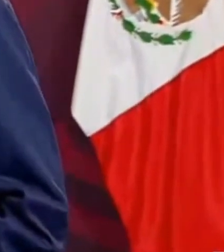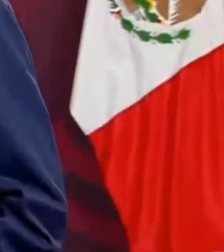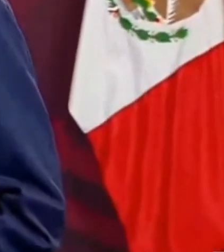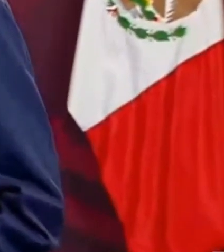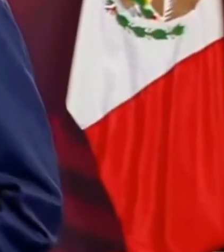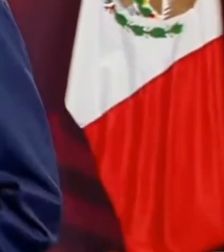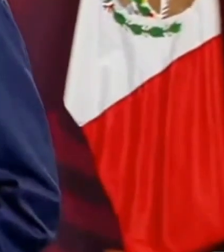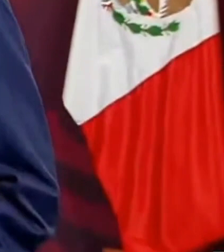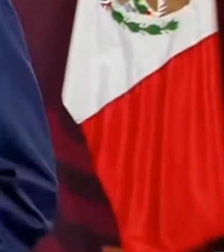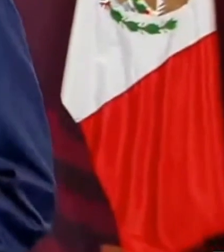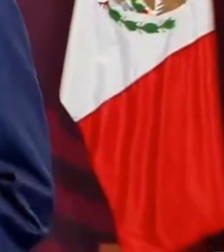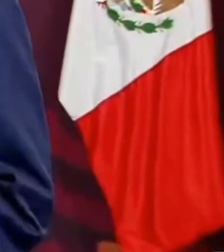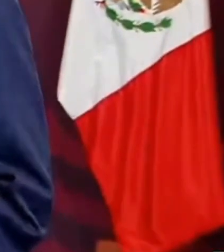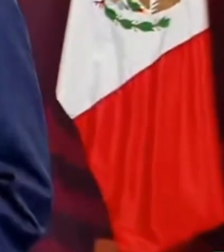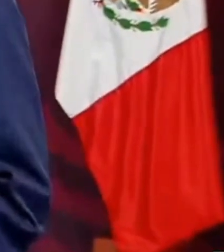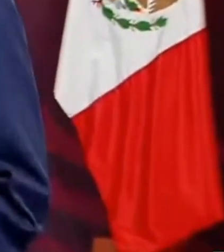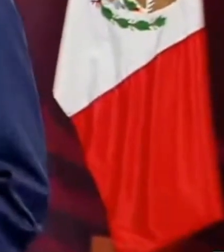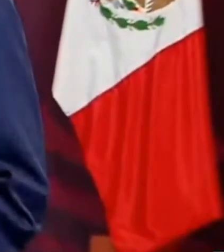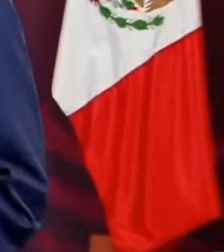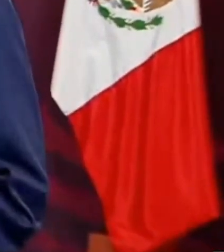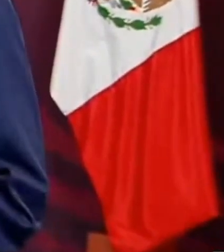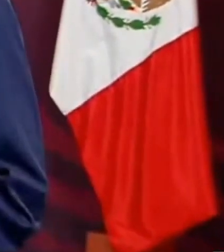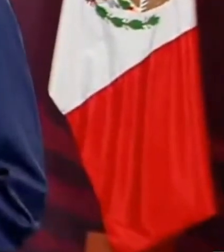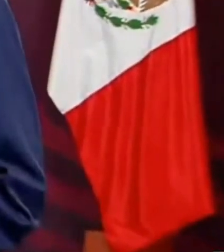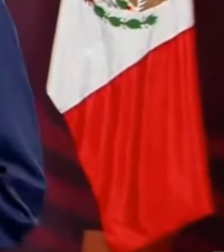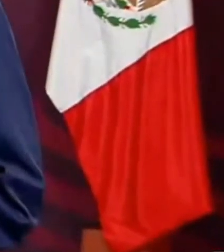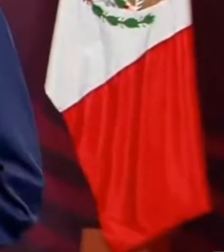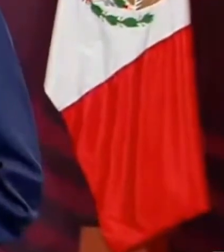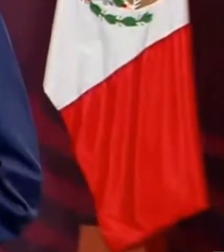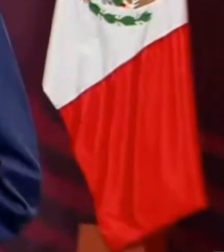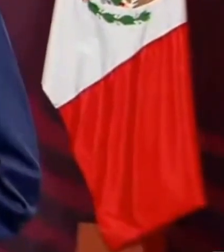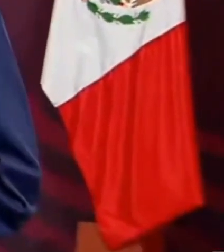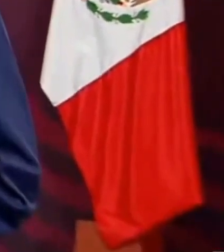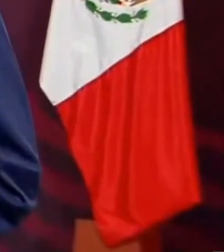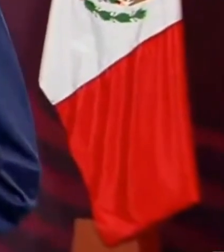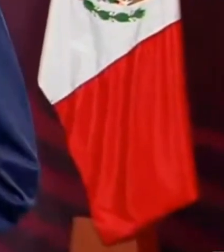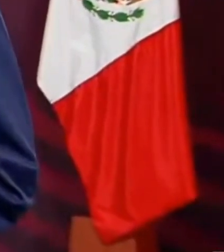siempre han recurrido a eso,